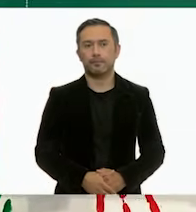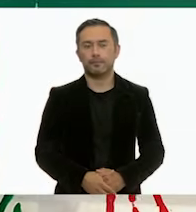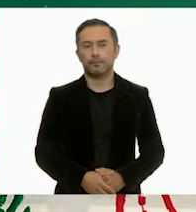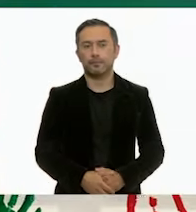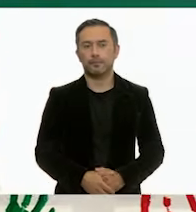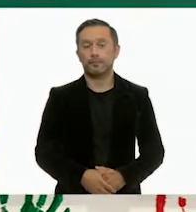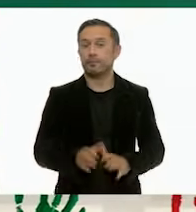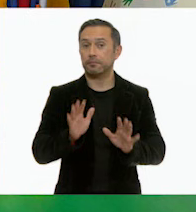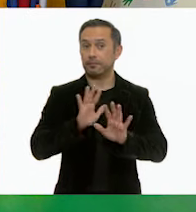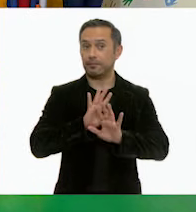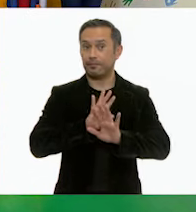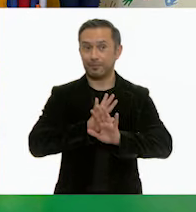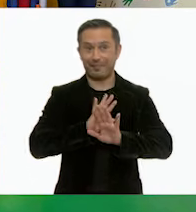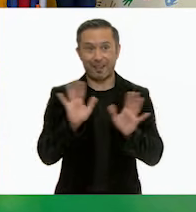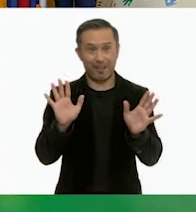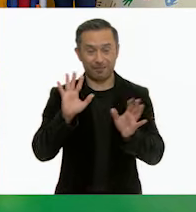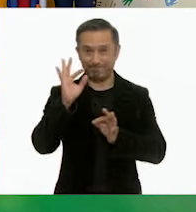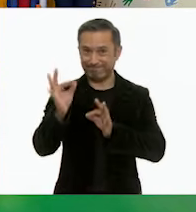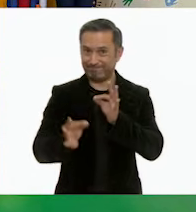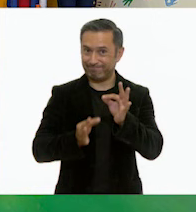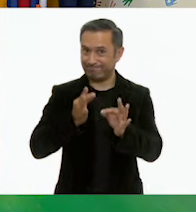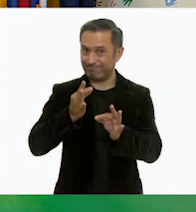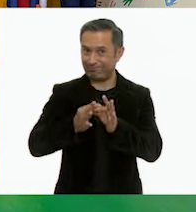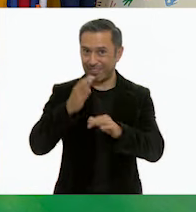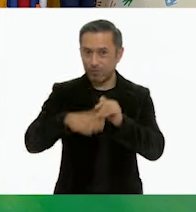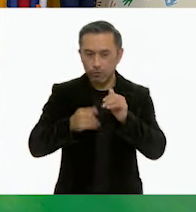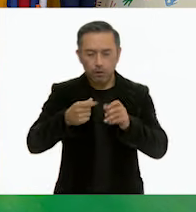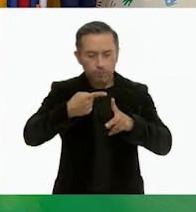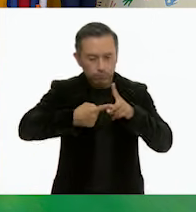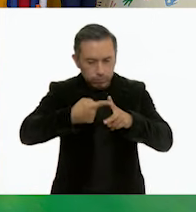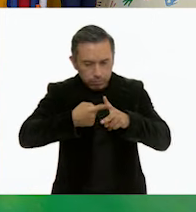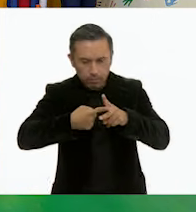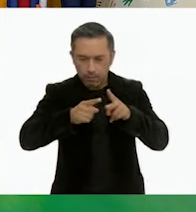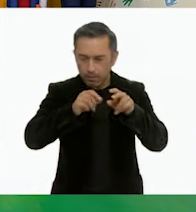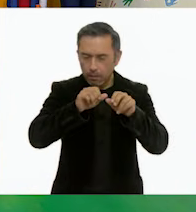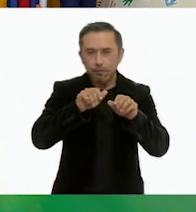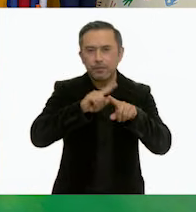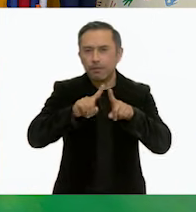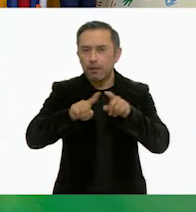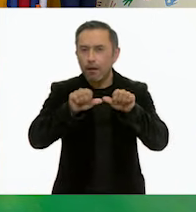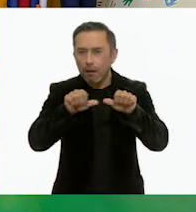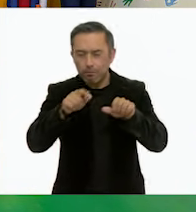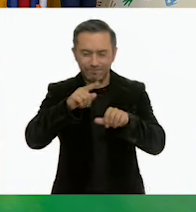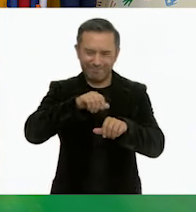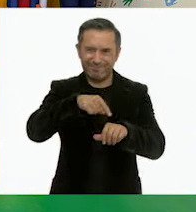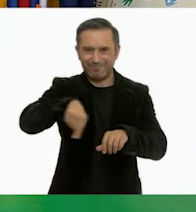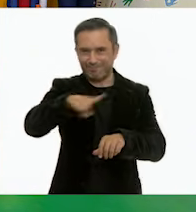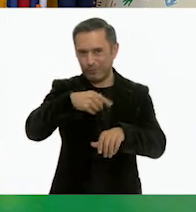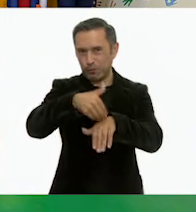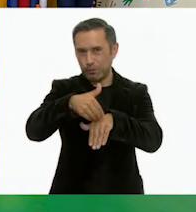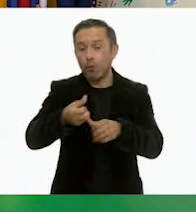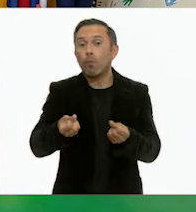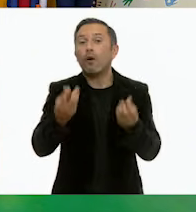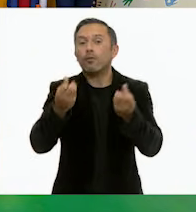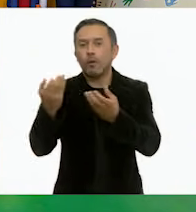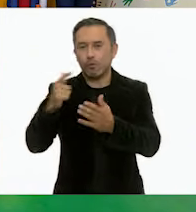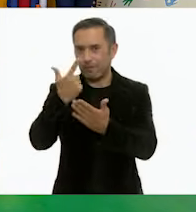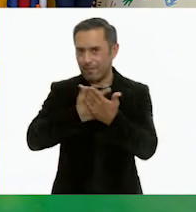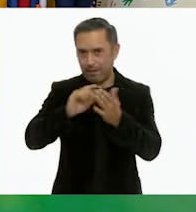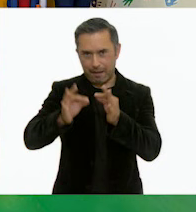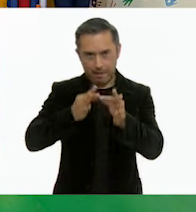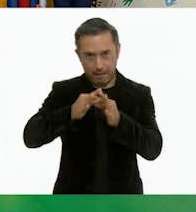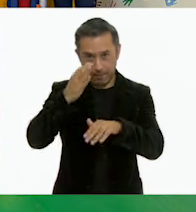Hemos terminado de realizar las mediciones. Ahora, niñas y niños, vamos a